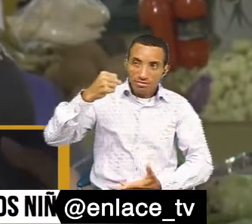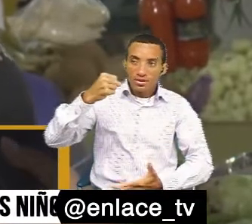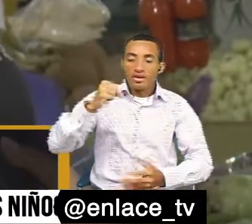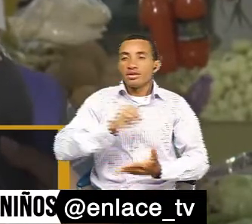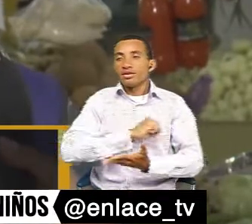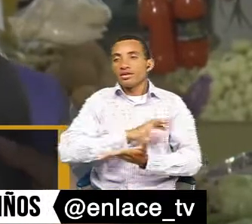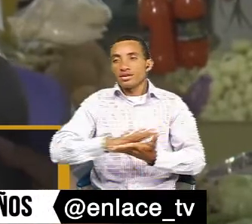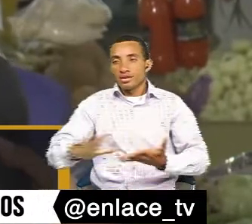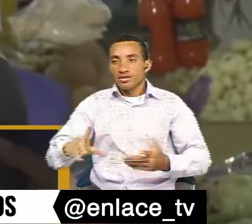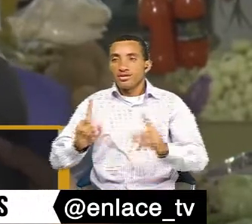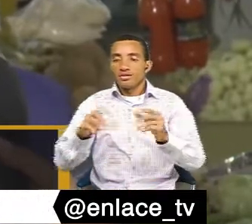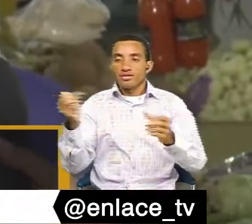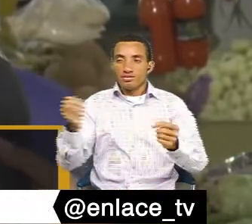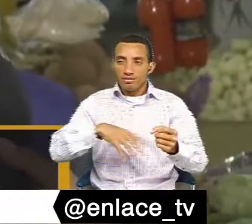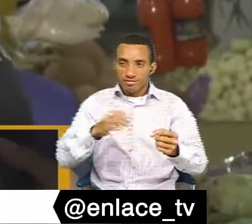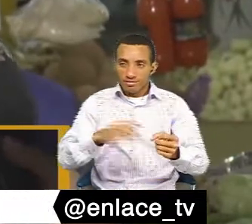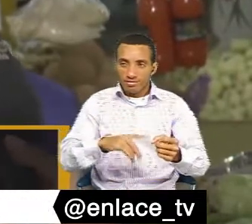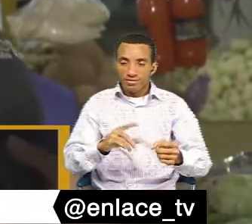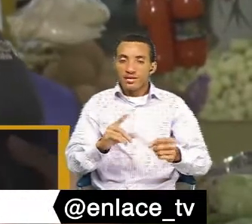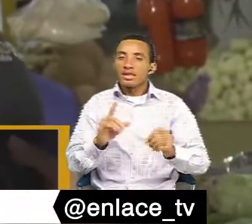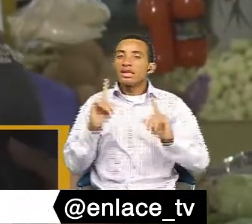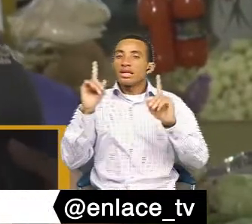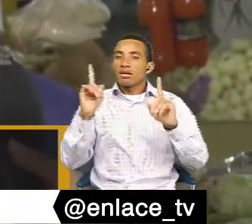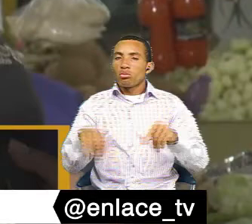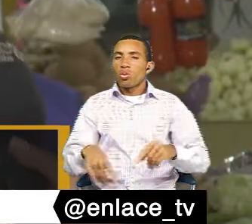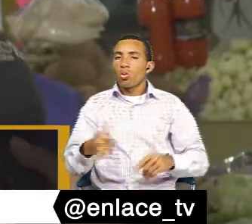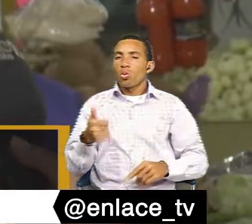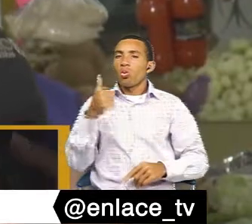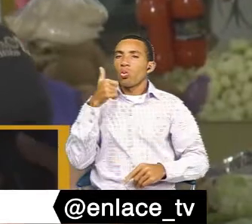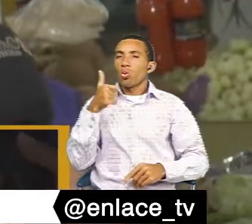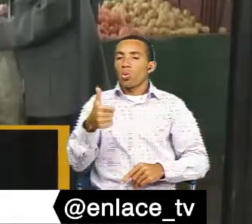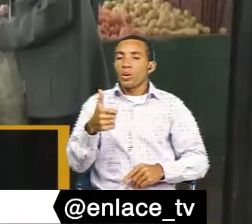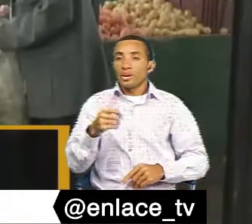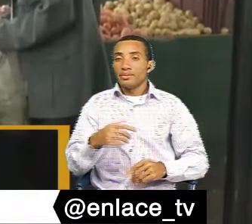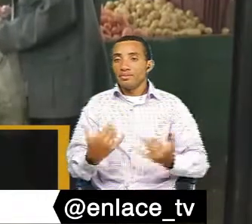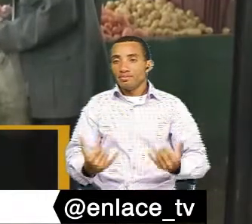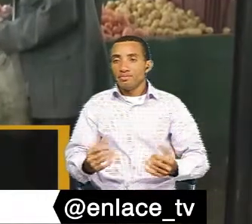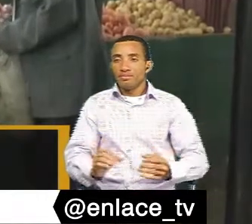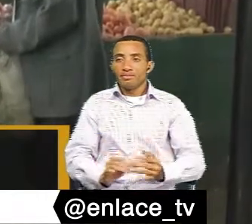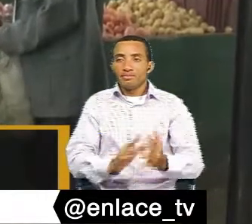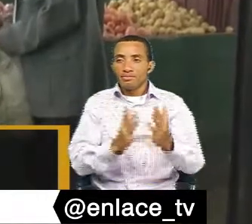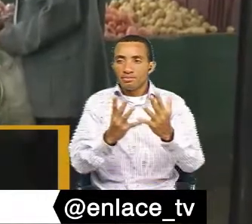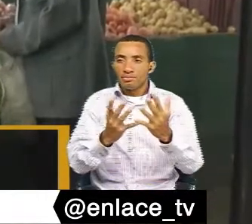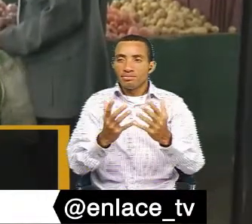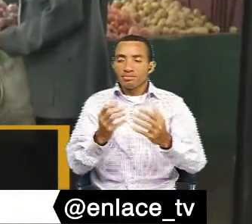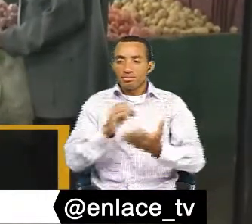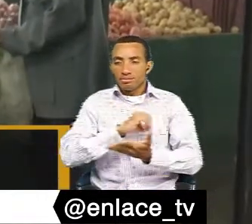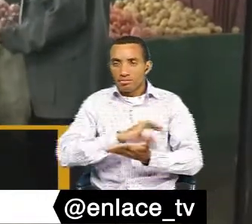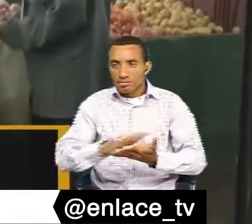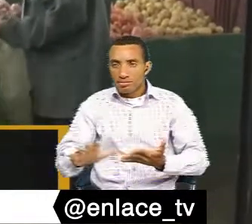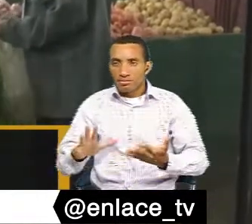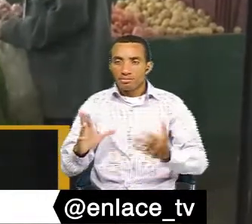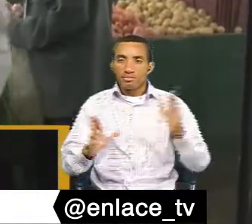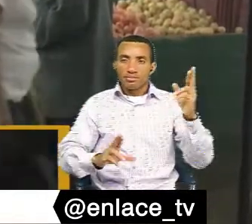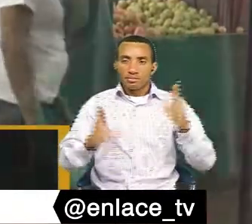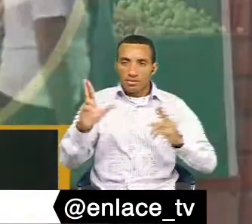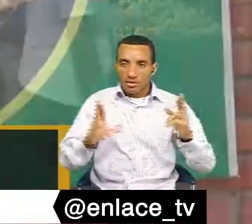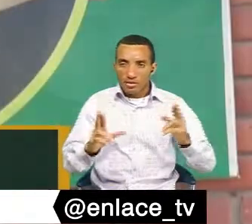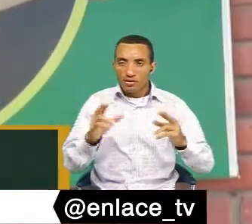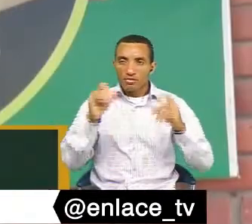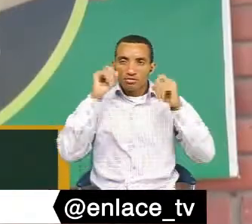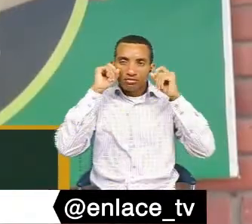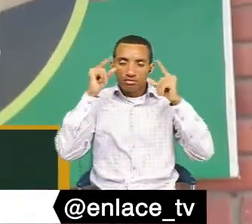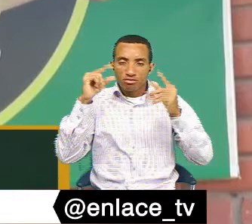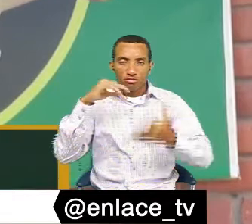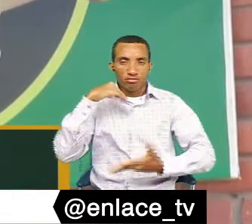también porque gracias a Dios hay muy buena oferta de productos agrícolas en estos momentos. Rifas, mercados gratis y premios sorpresas se entregarán